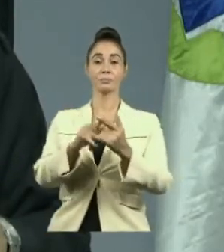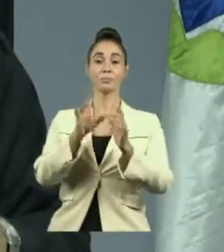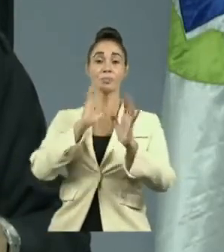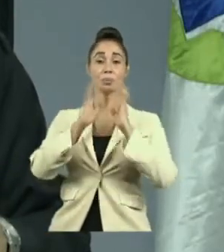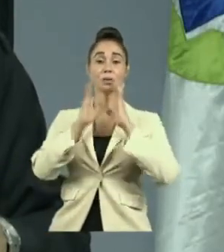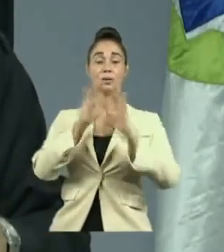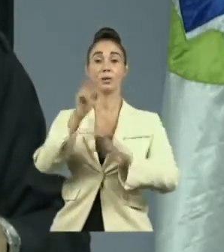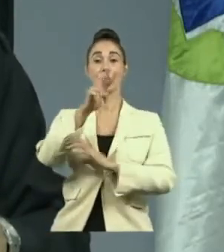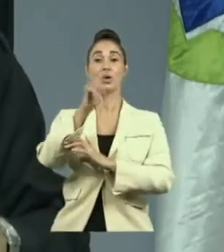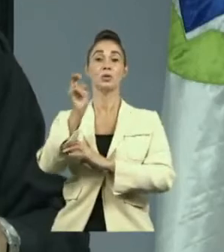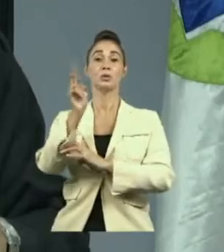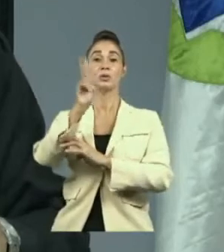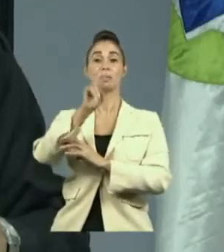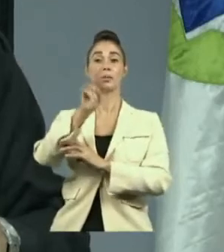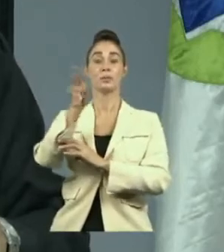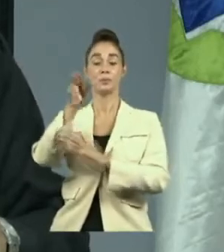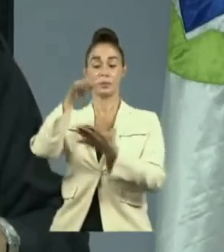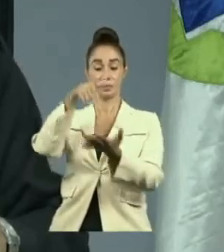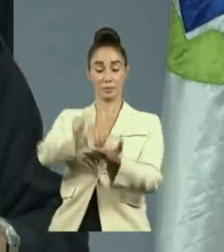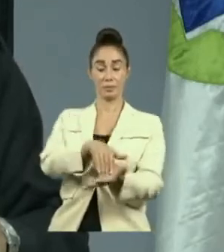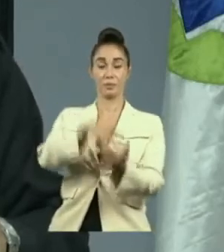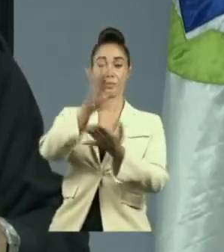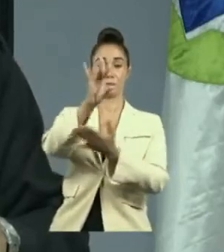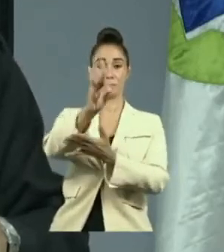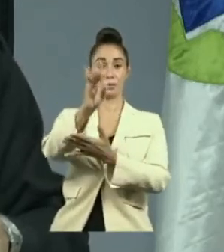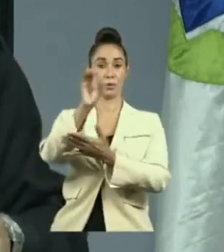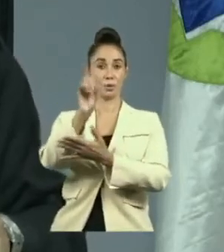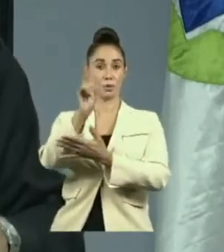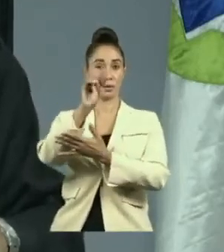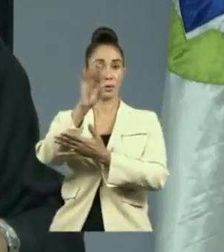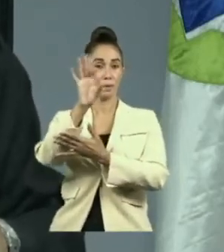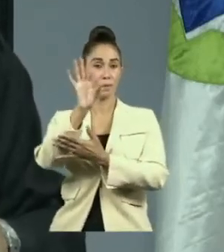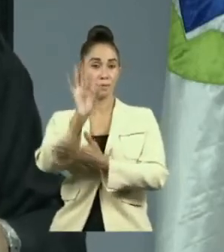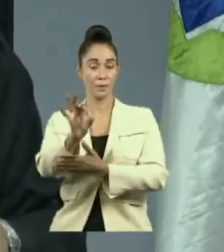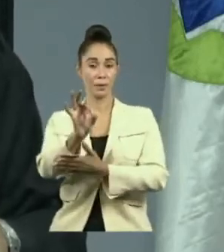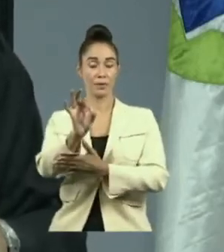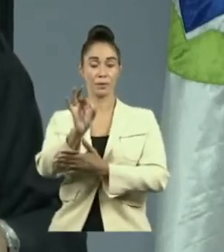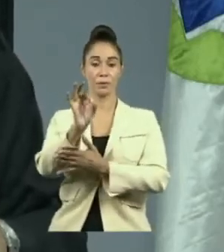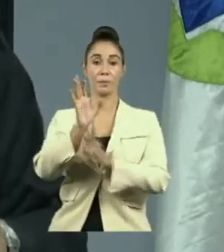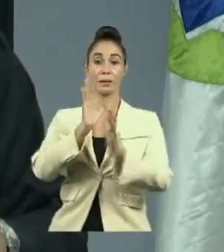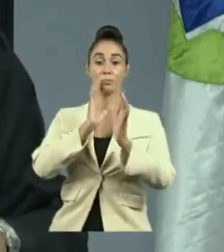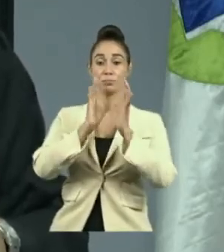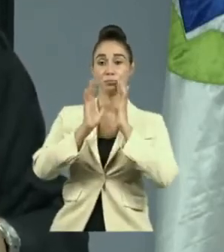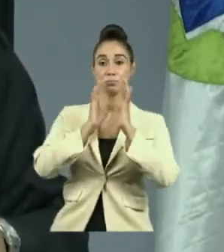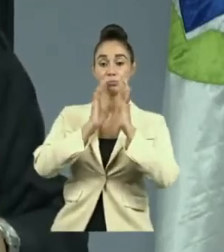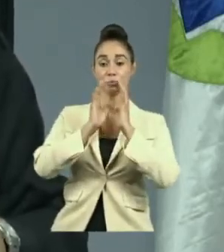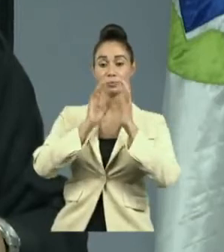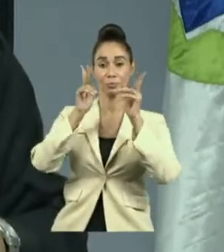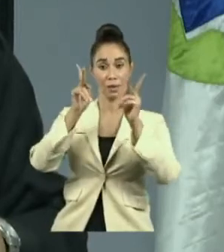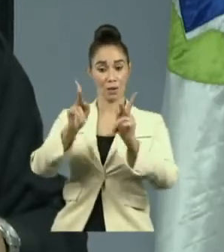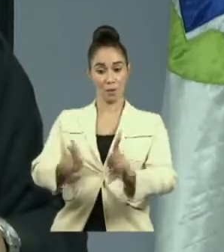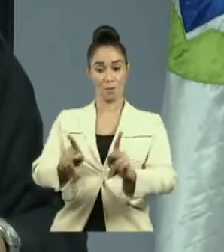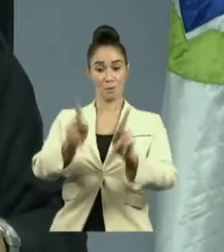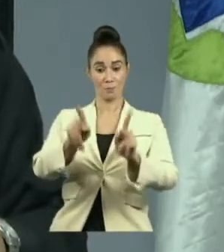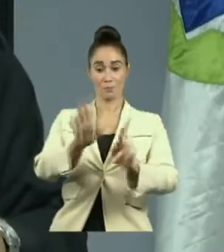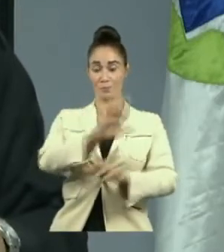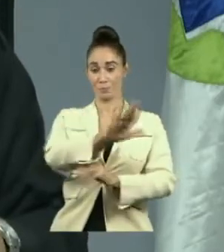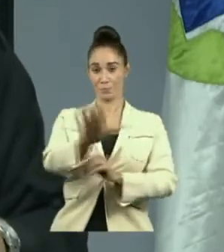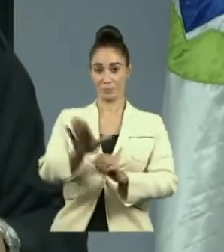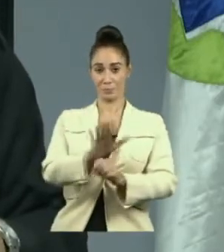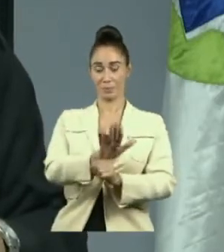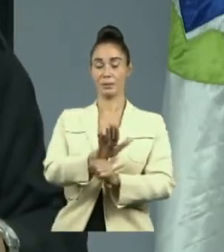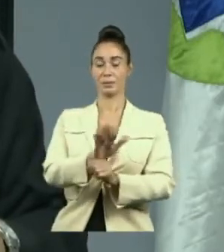222 mil 829 interacciones con ciudadanos